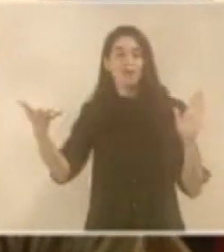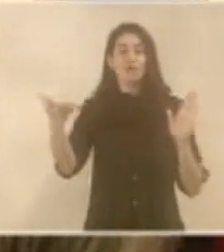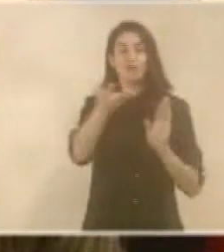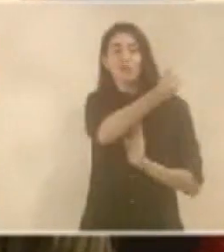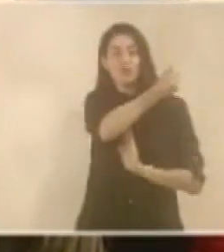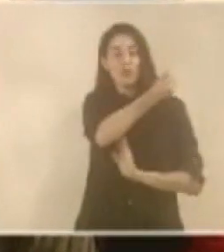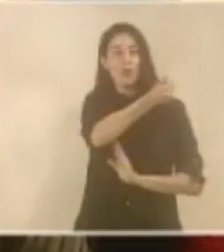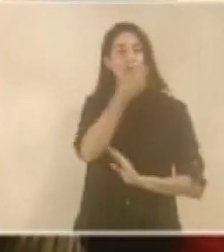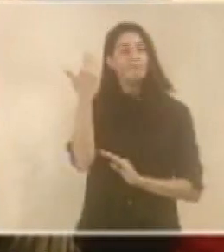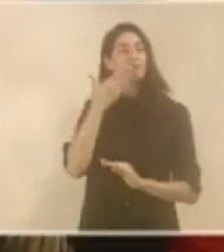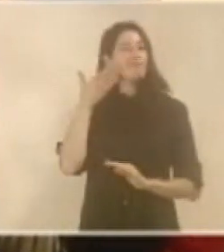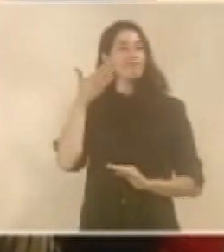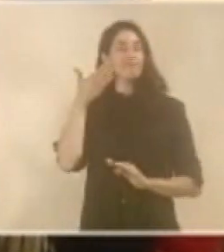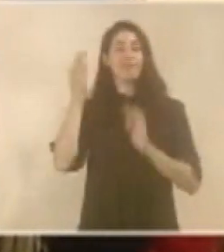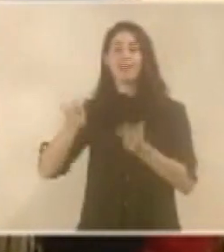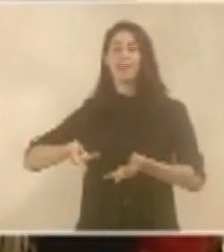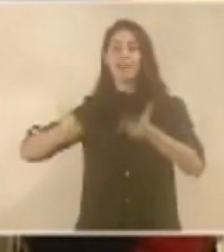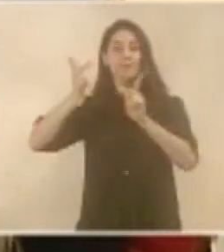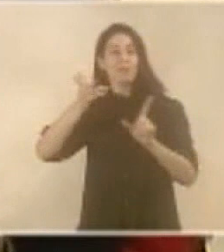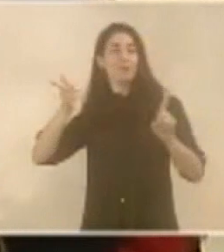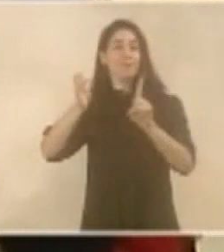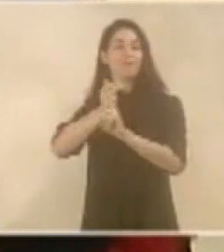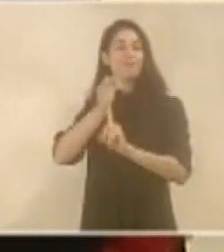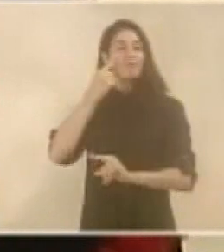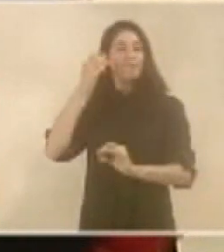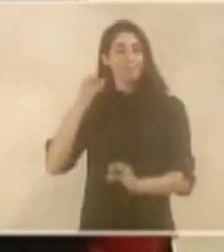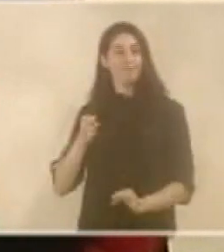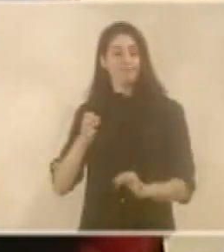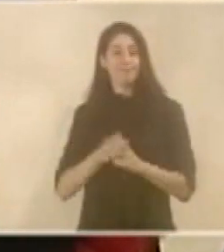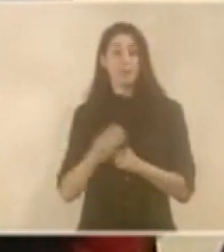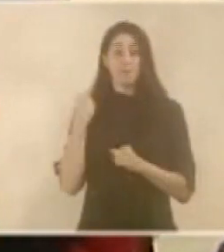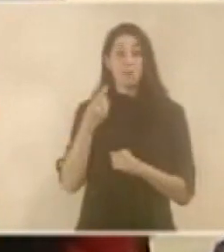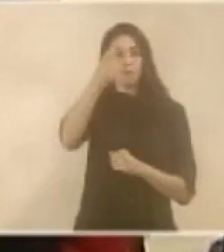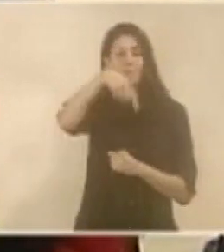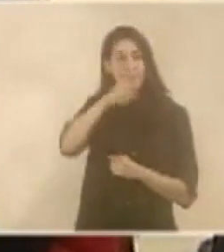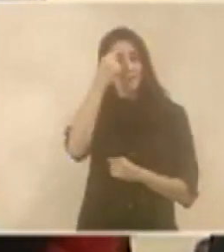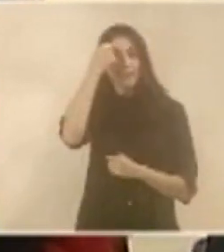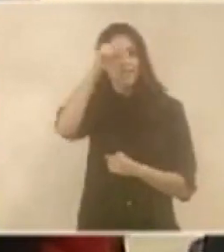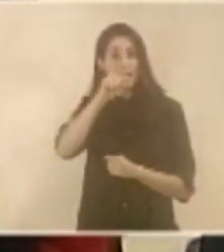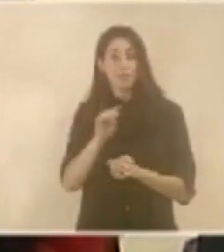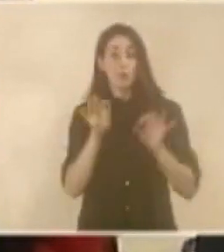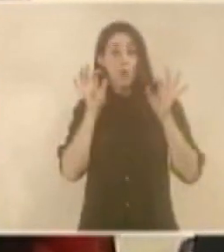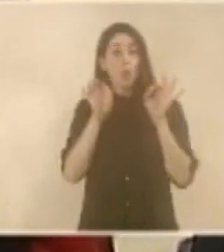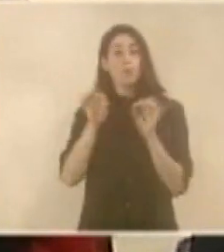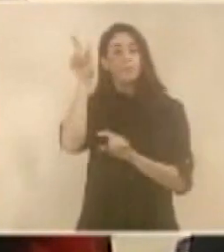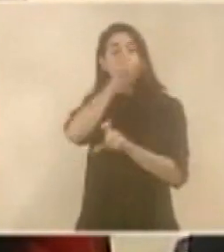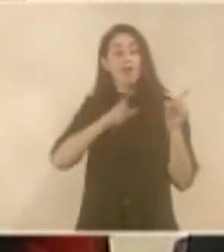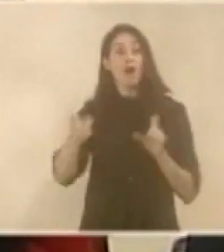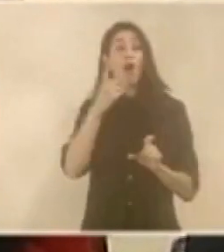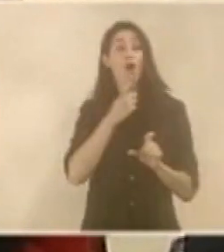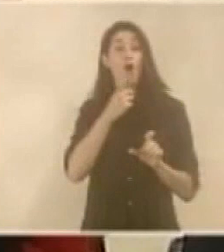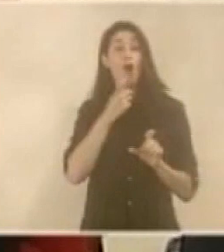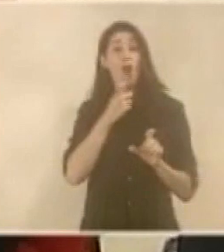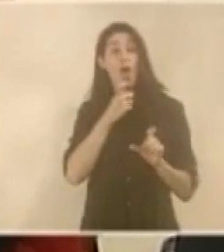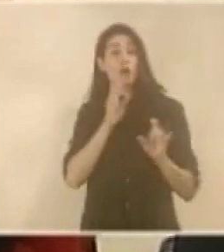libertad. Como todos ustedes saben, la expedición de los colorados y su intento de sublevación es un episodio que se